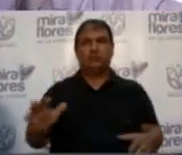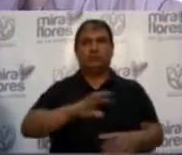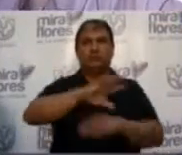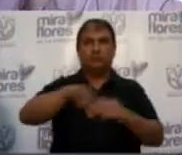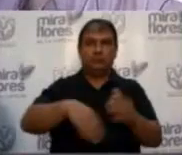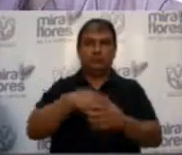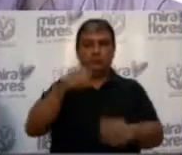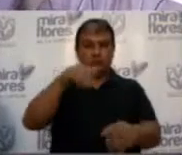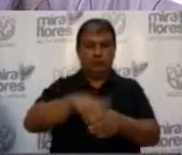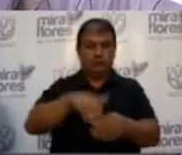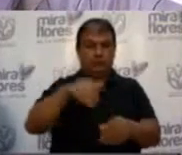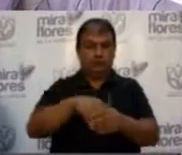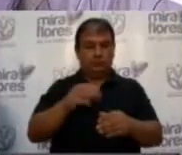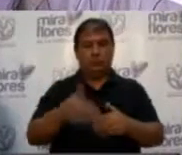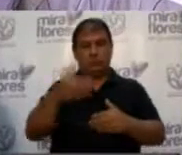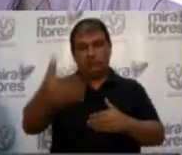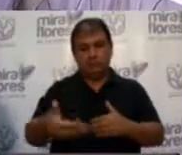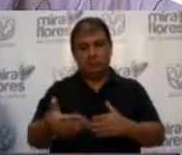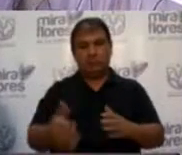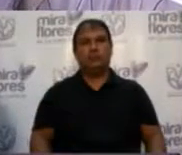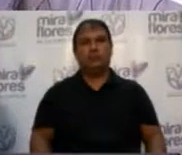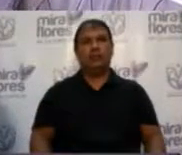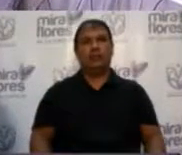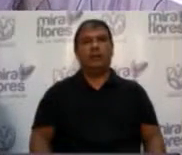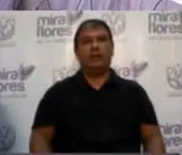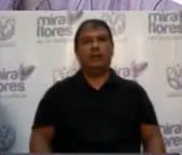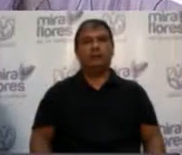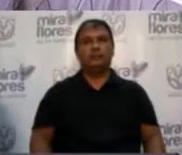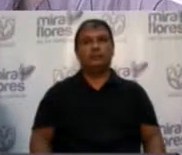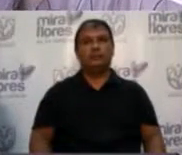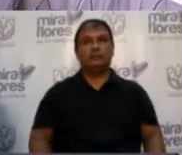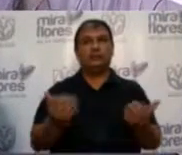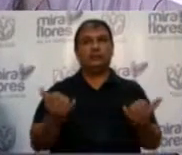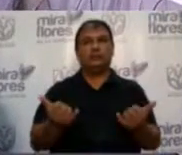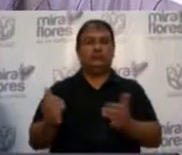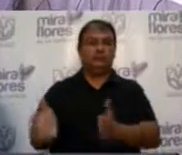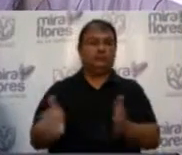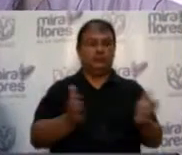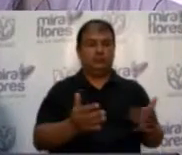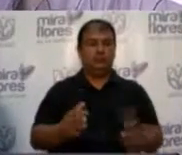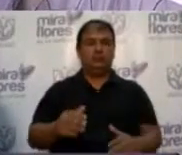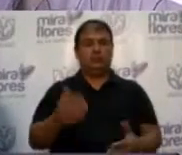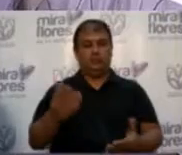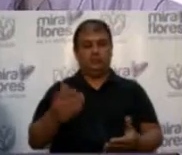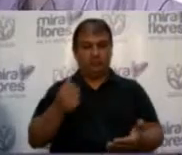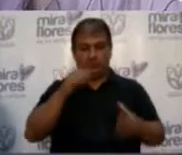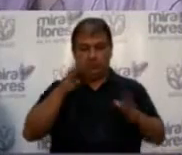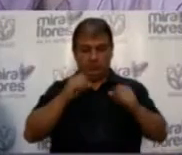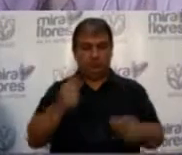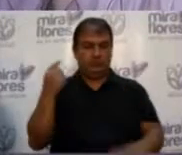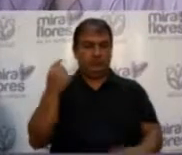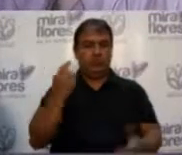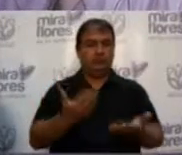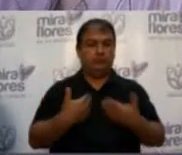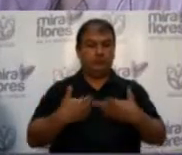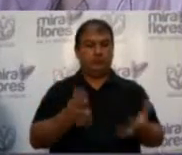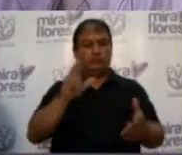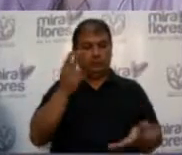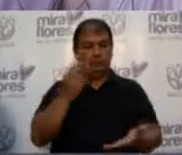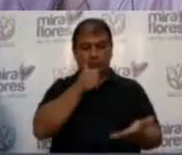votos. Muchas gracias. Vamos al siguiente punto. Estación despacho. Señor alcalde, la Secretaría General ha recibido dos